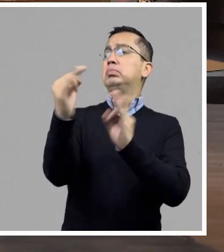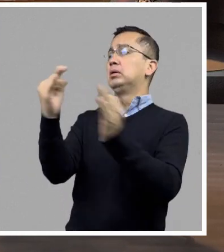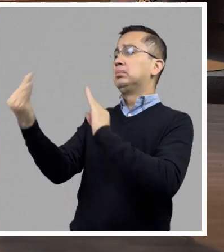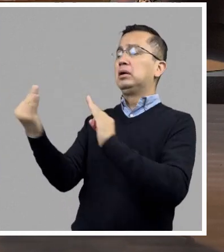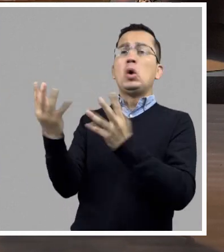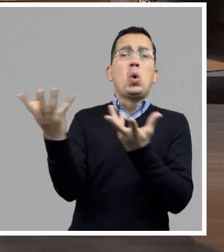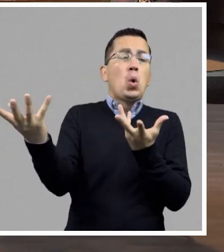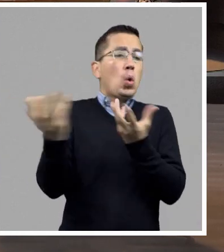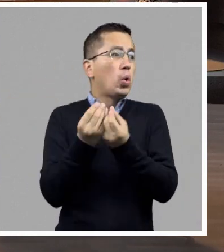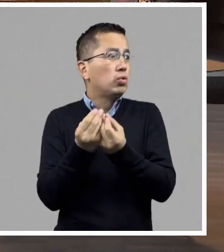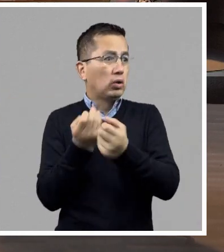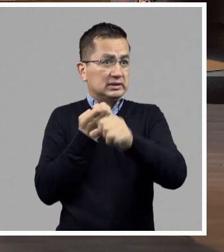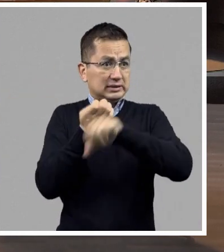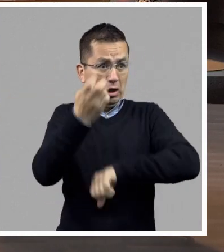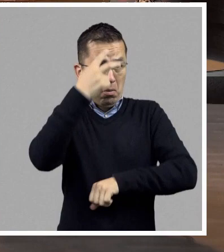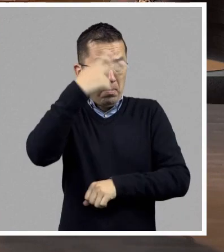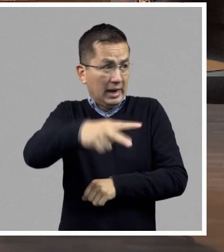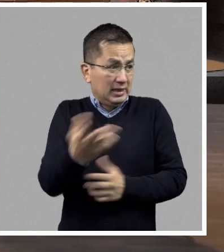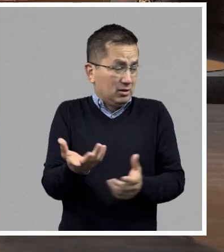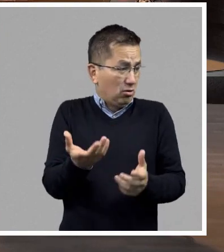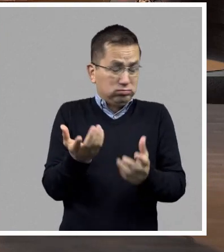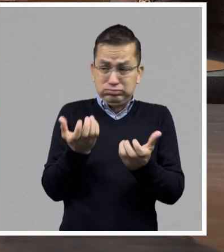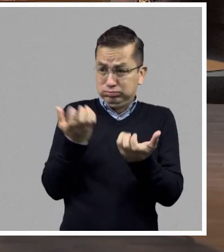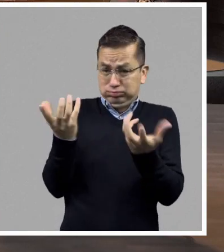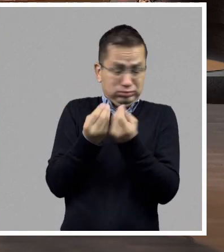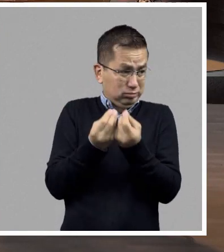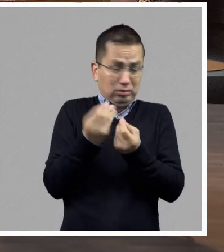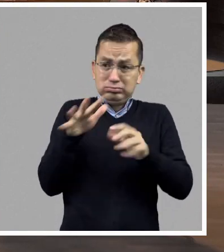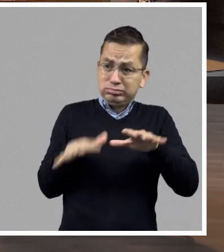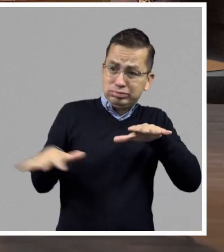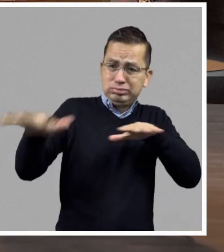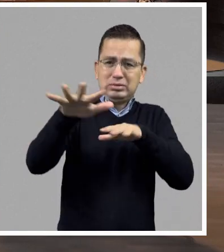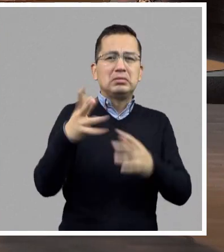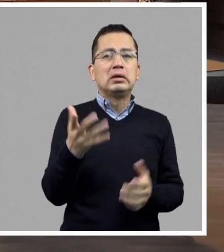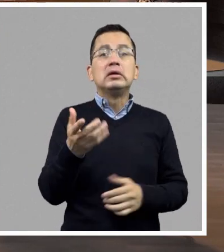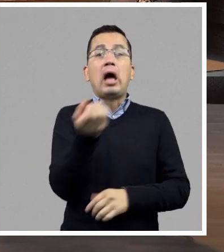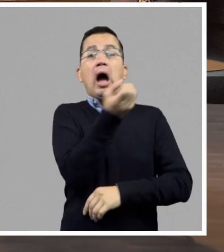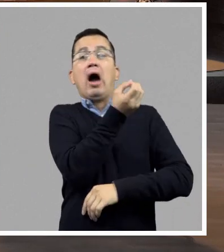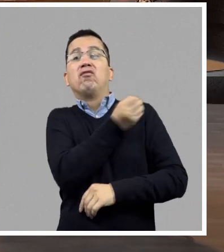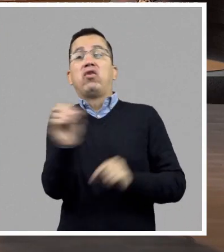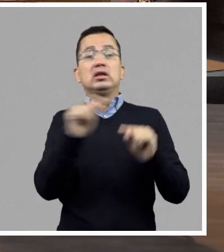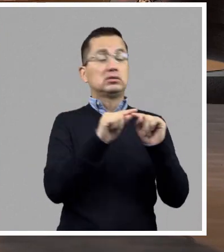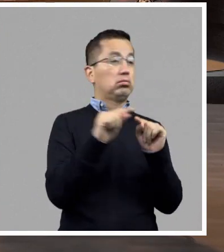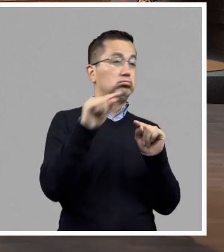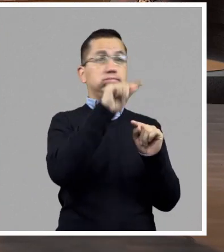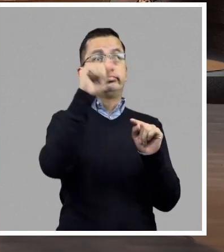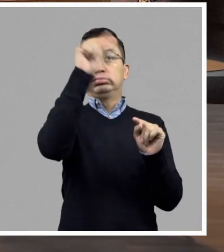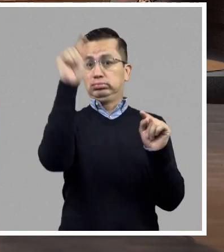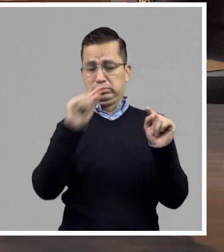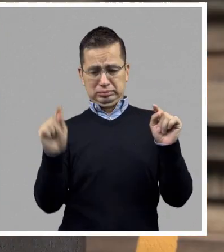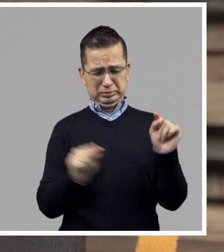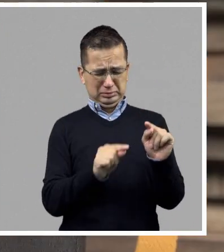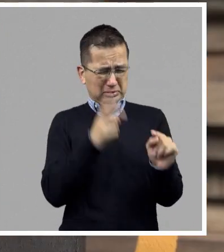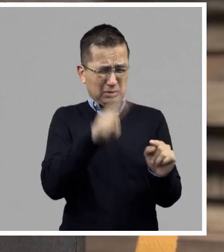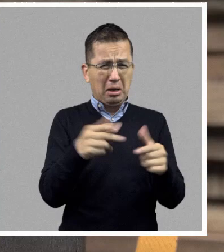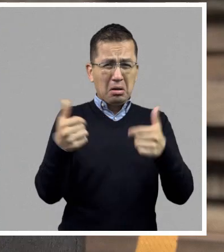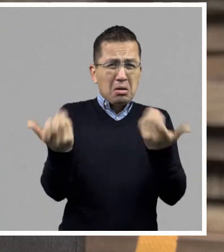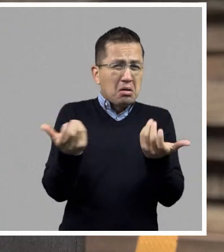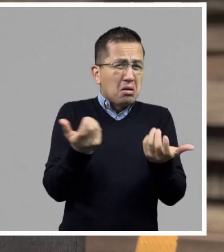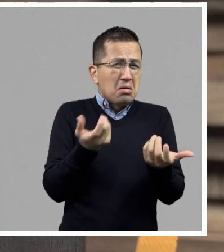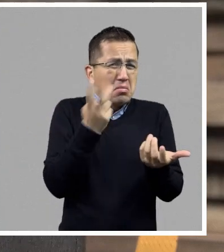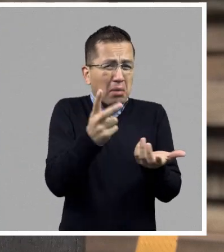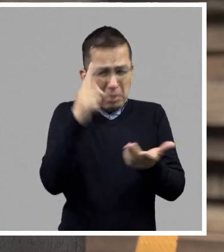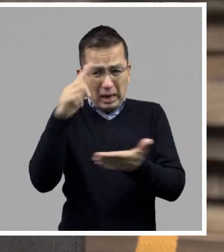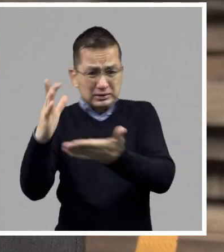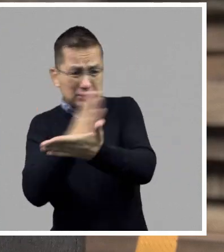de millones de personas que están en el Estado de México Entonces es como que bueno no sé eso de poner esa división es